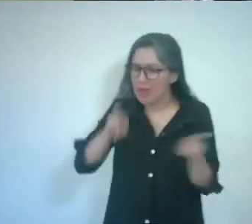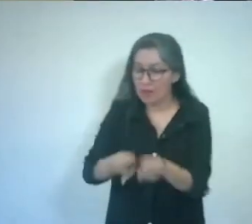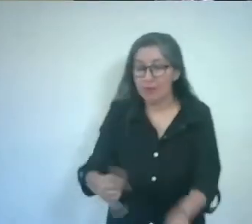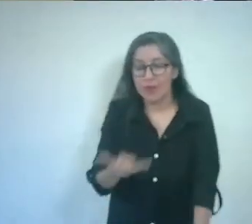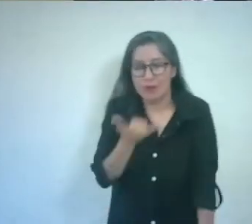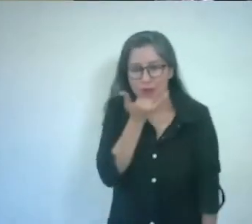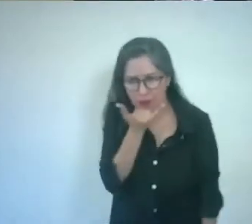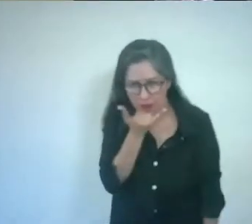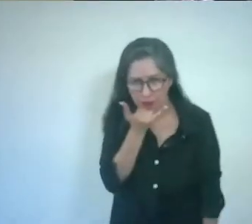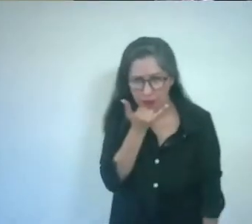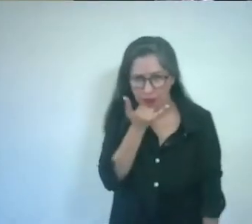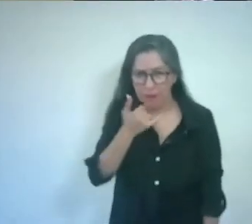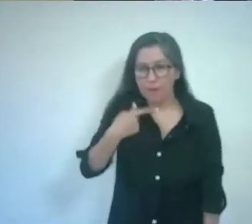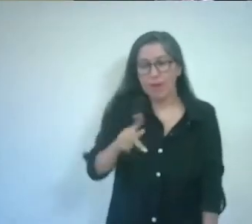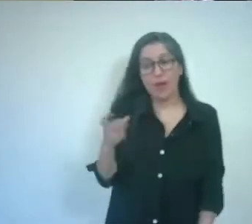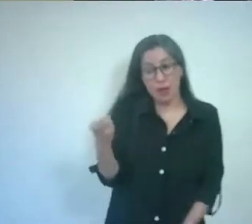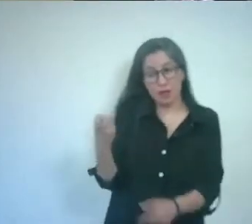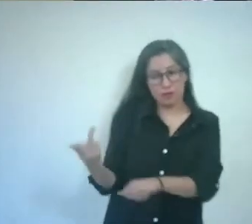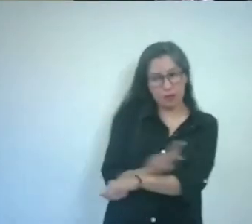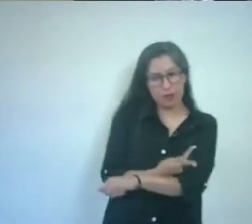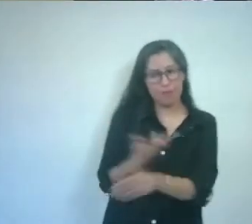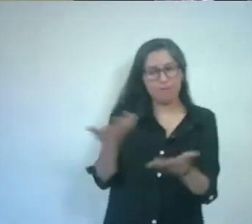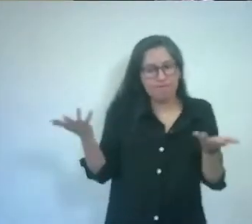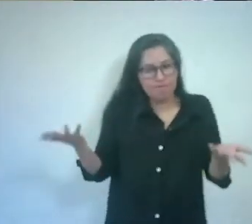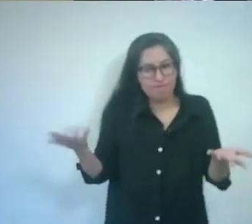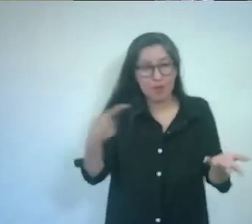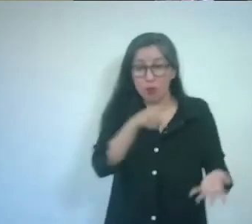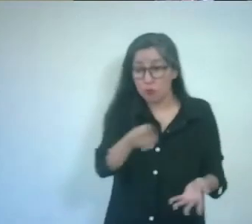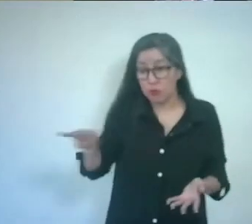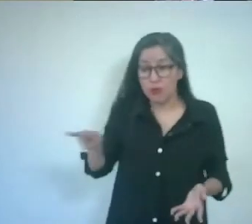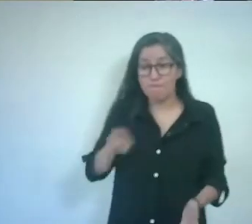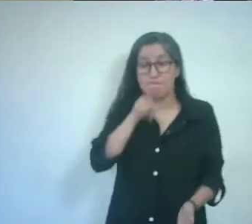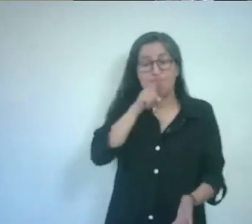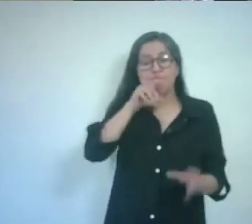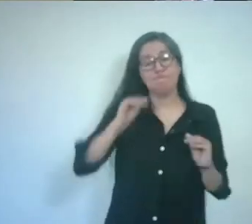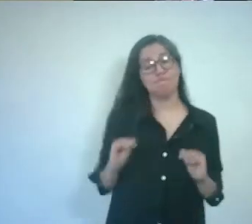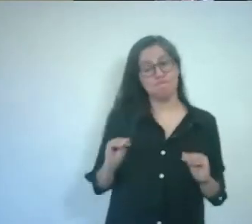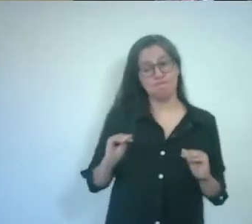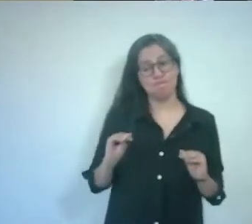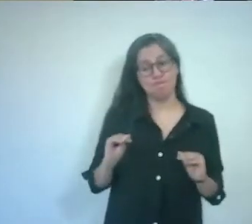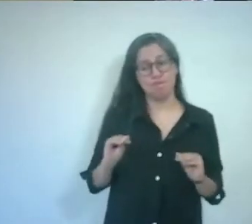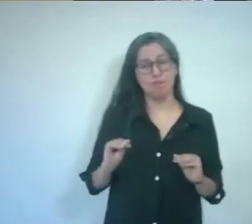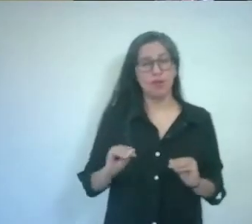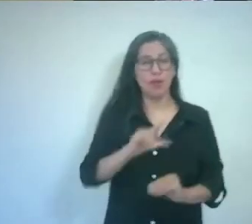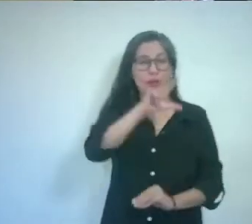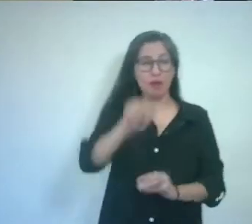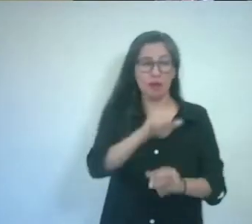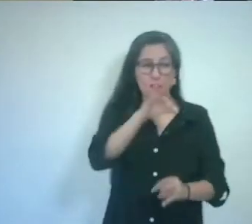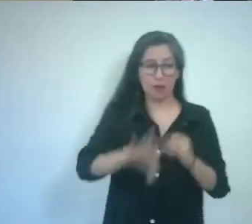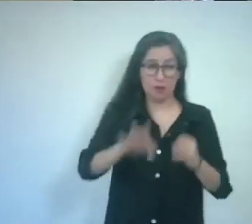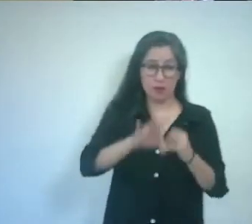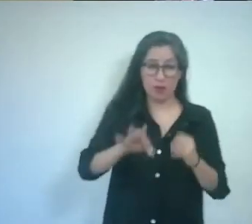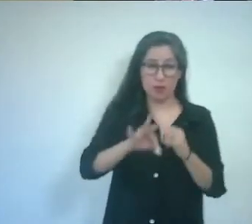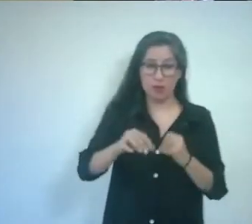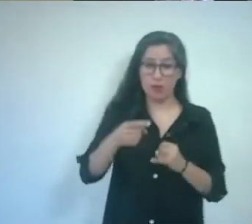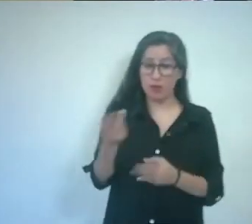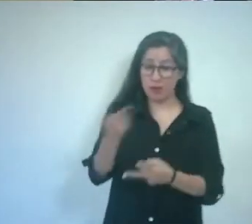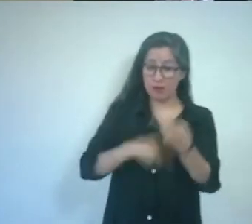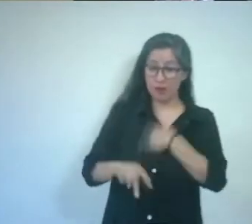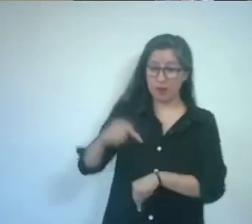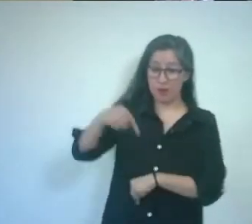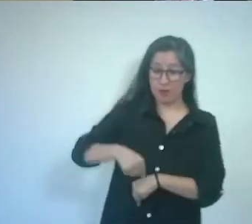Discúlpenme, pero eso también ocurrió y ahí también hubo silencio. Al final, nosotros acudimos a esta